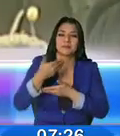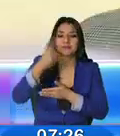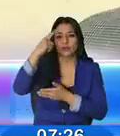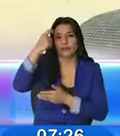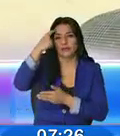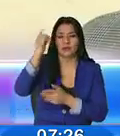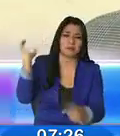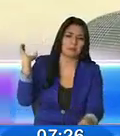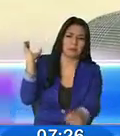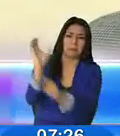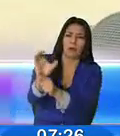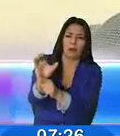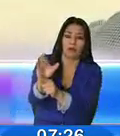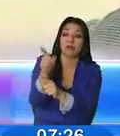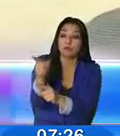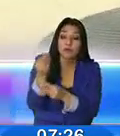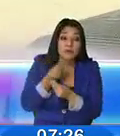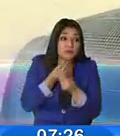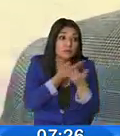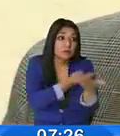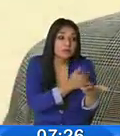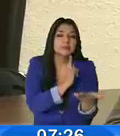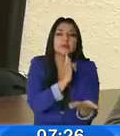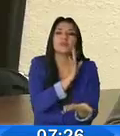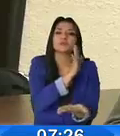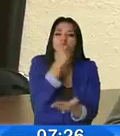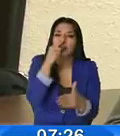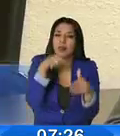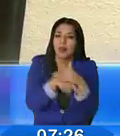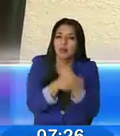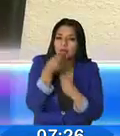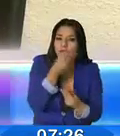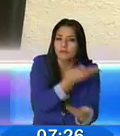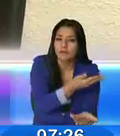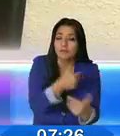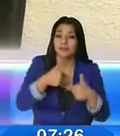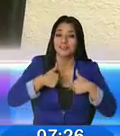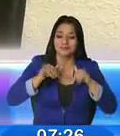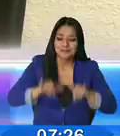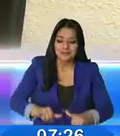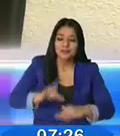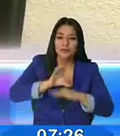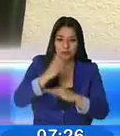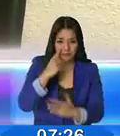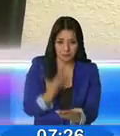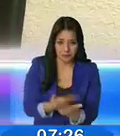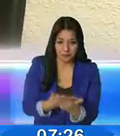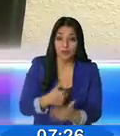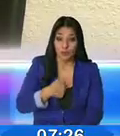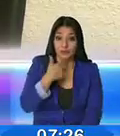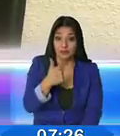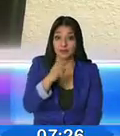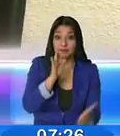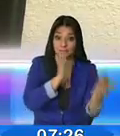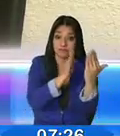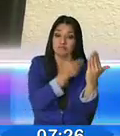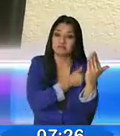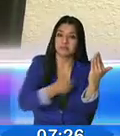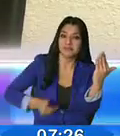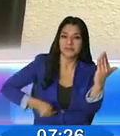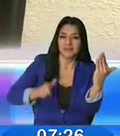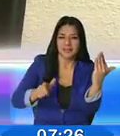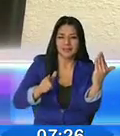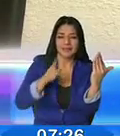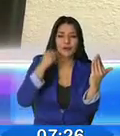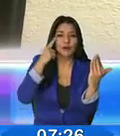gobierno indicaban era informante del Estado norteamericano. Yo me quedé aquí en mi país para que me demuestre y le dije una cosa al presidente de la República, y yo recuerdo